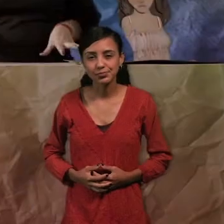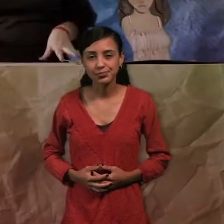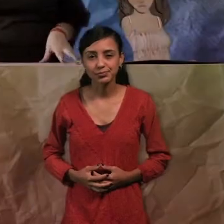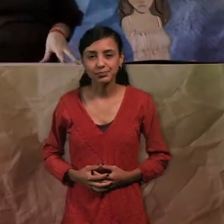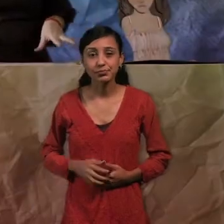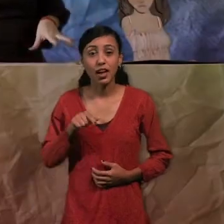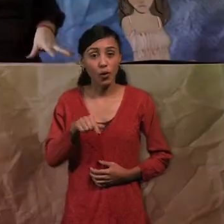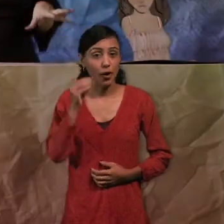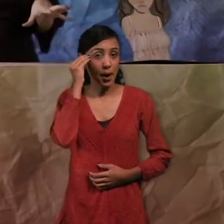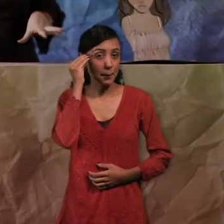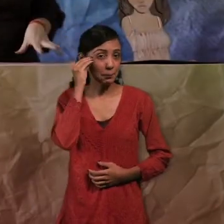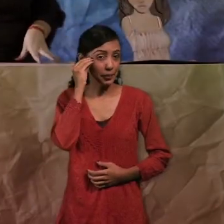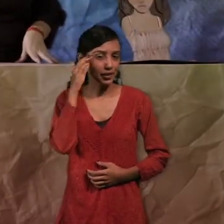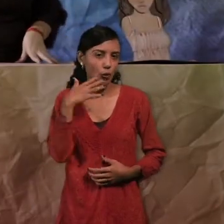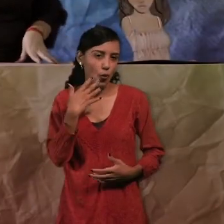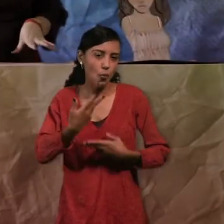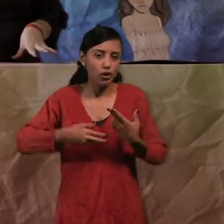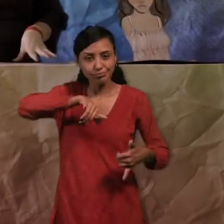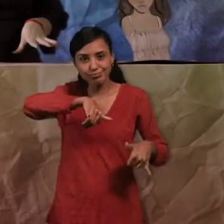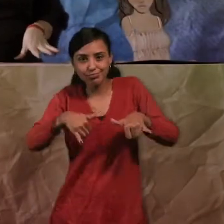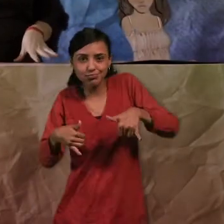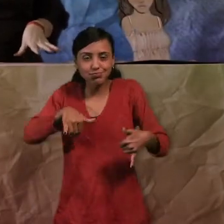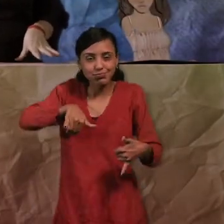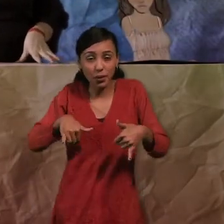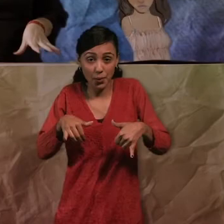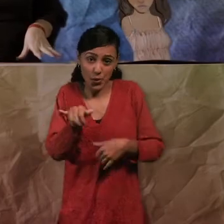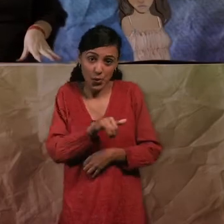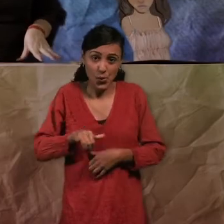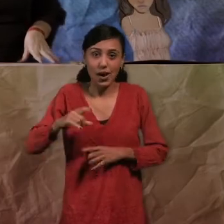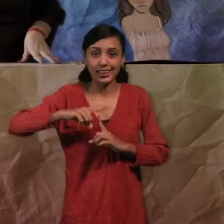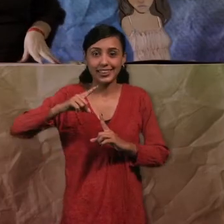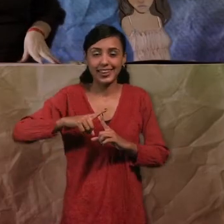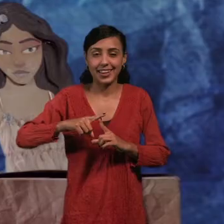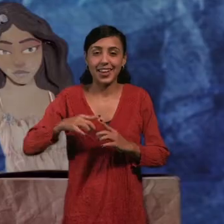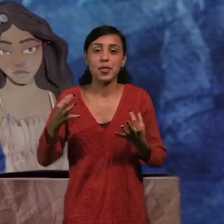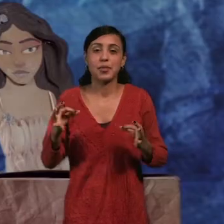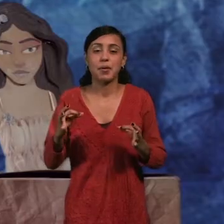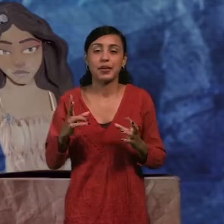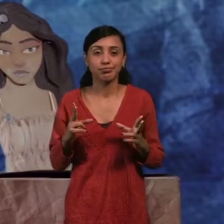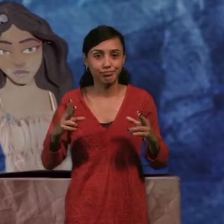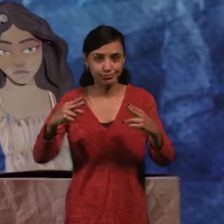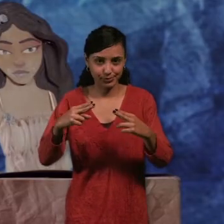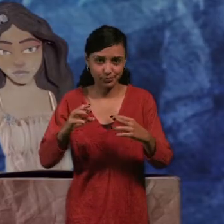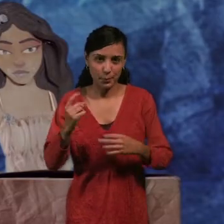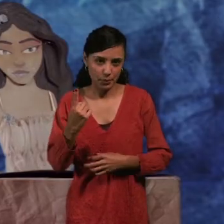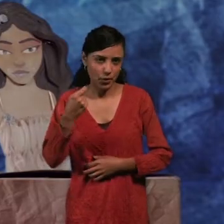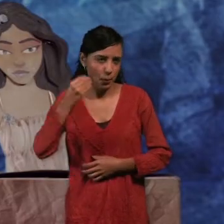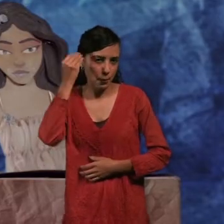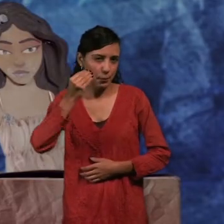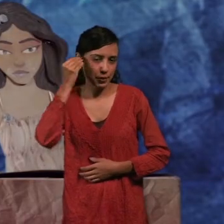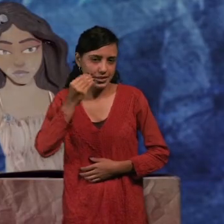Ahora vamos a aprender cómo hacer una marioneta para trabajar la técnica de animación del papel recortado. Lo primero que tenemos que pensar es que